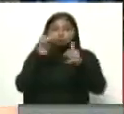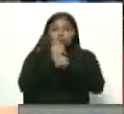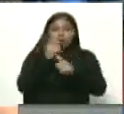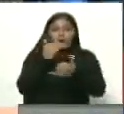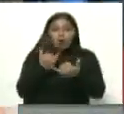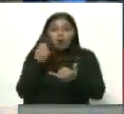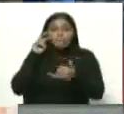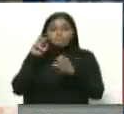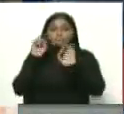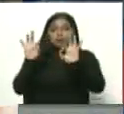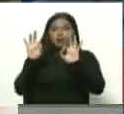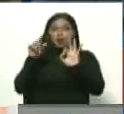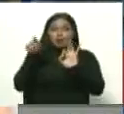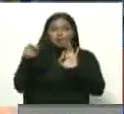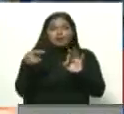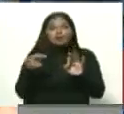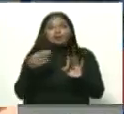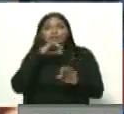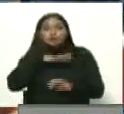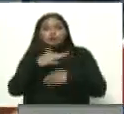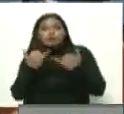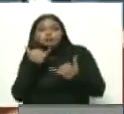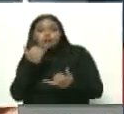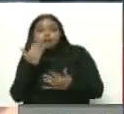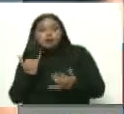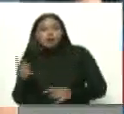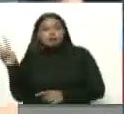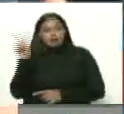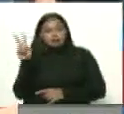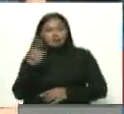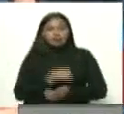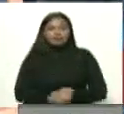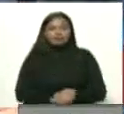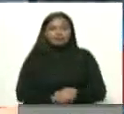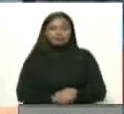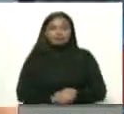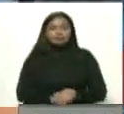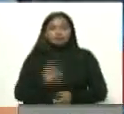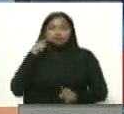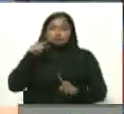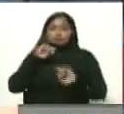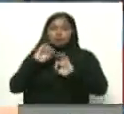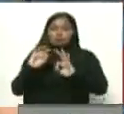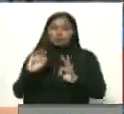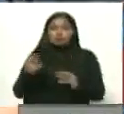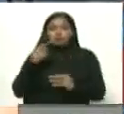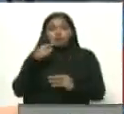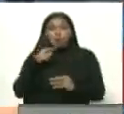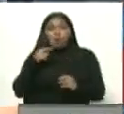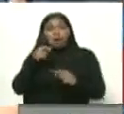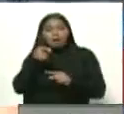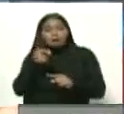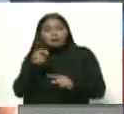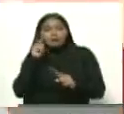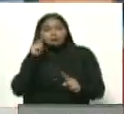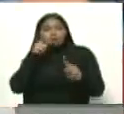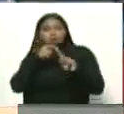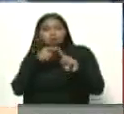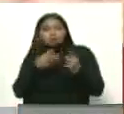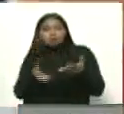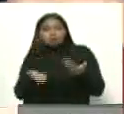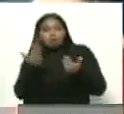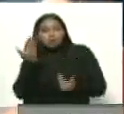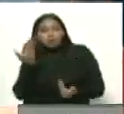también estelar de la historia reciente de Venezuela. Y es una ocasión muy propicia